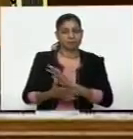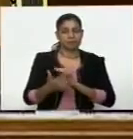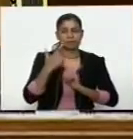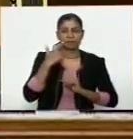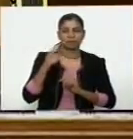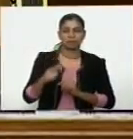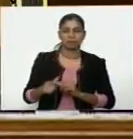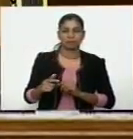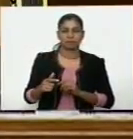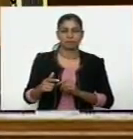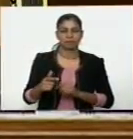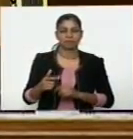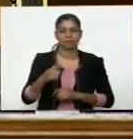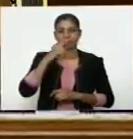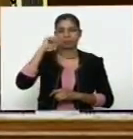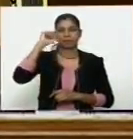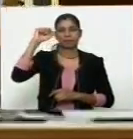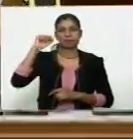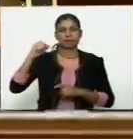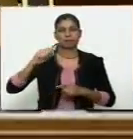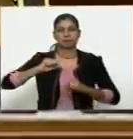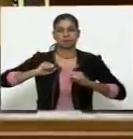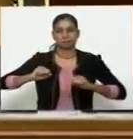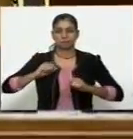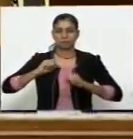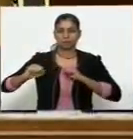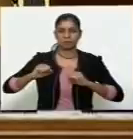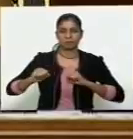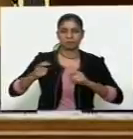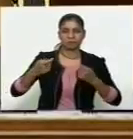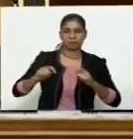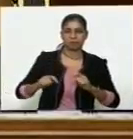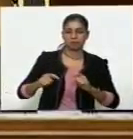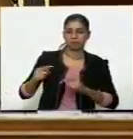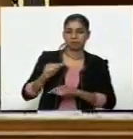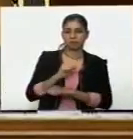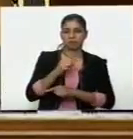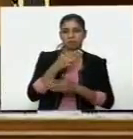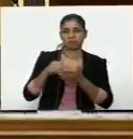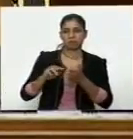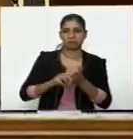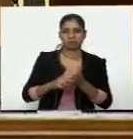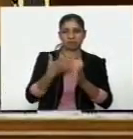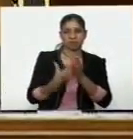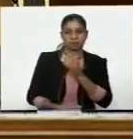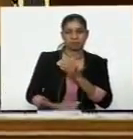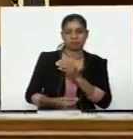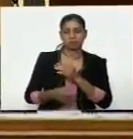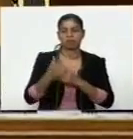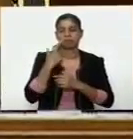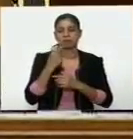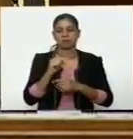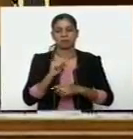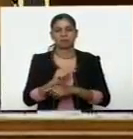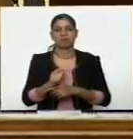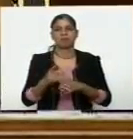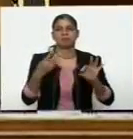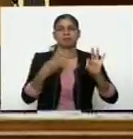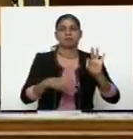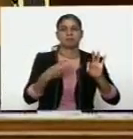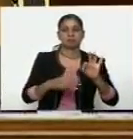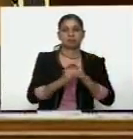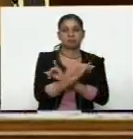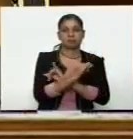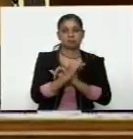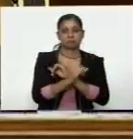el régimen de Maduro para intentar eludir las sanciones estadounidenses, emitiendo una moneda